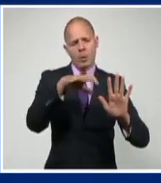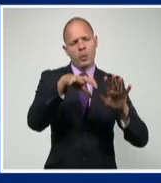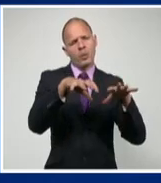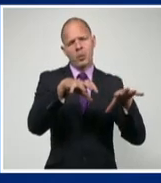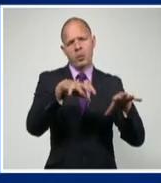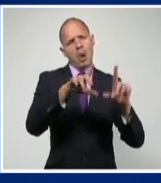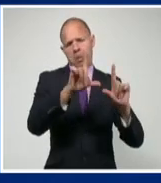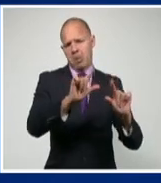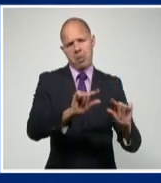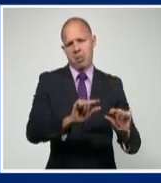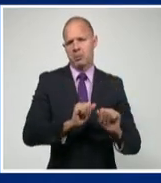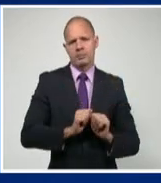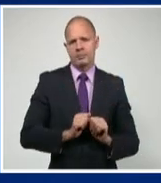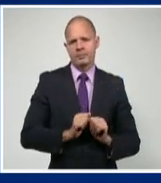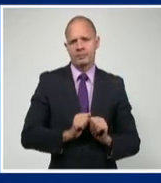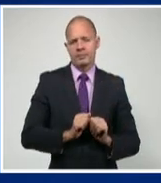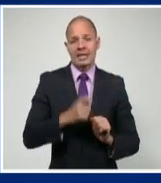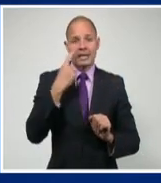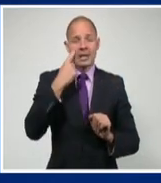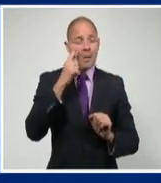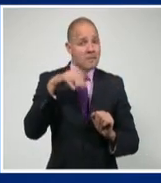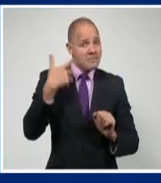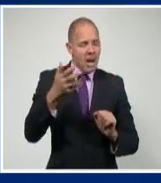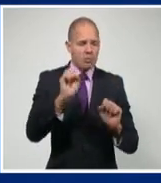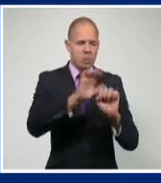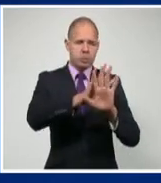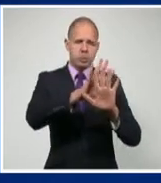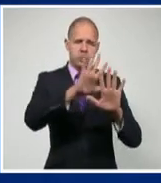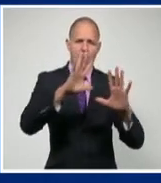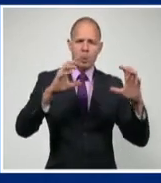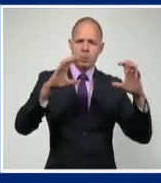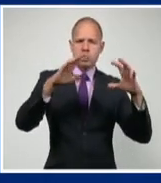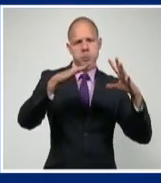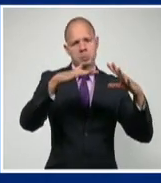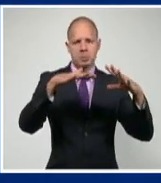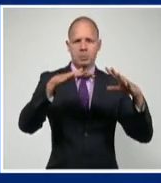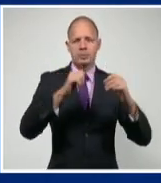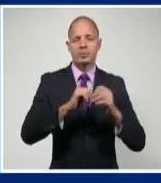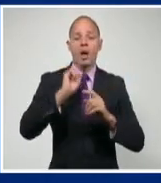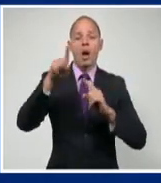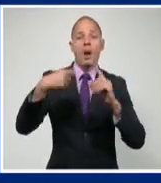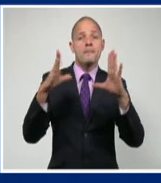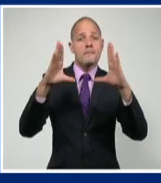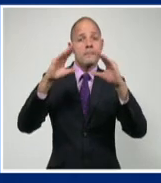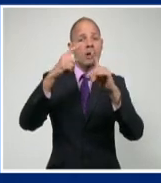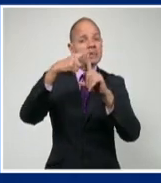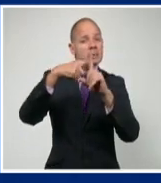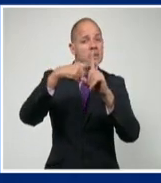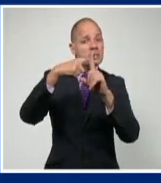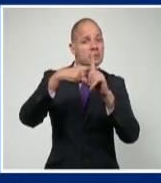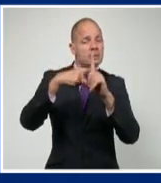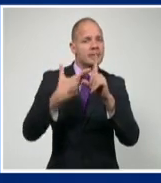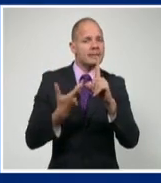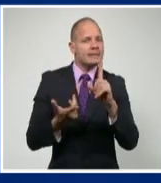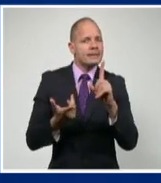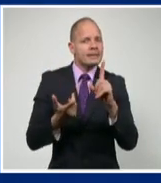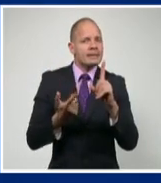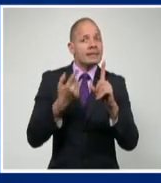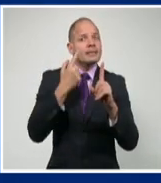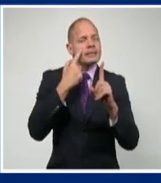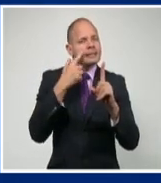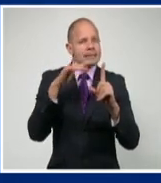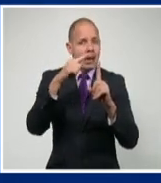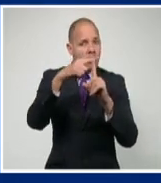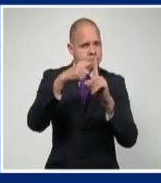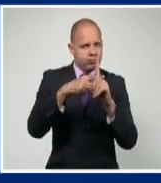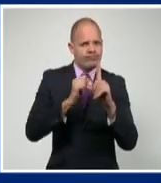aisladas. Observen, predominarán los cielos parcialmente nublados. Y bueno, en cuanto a la madrugada, las temperaturas mínimas serán algo